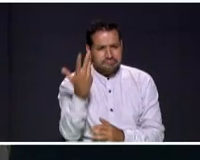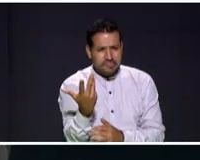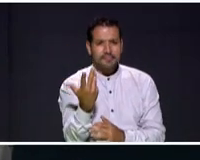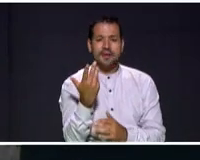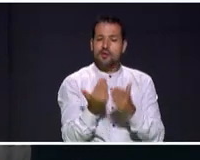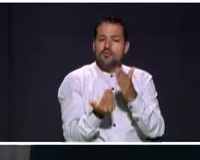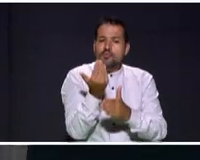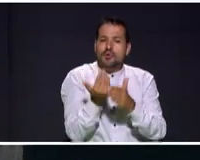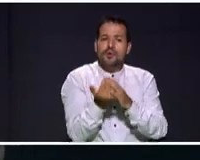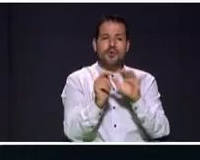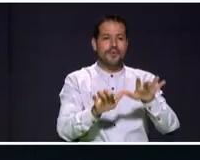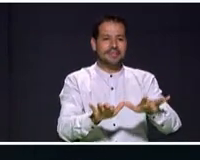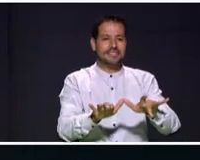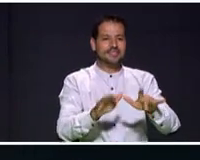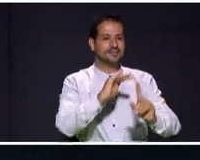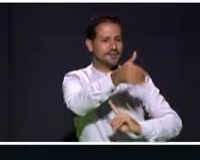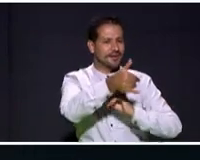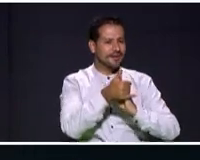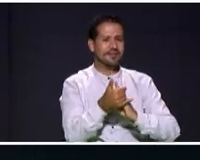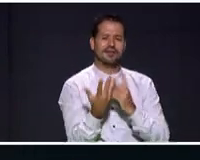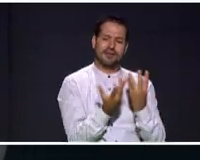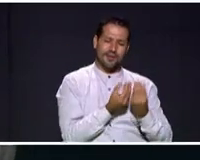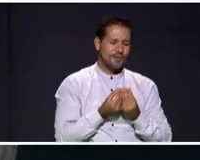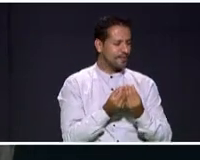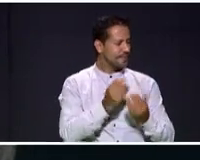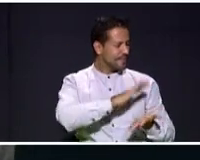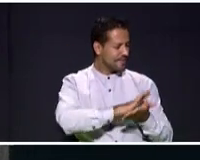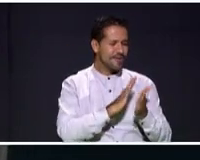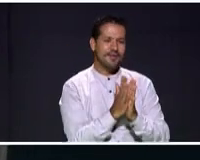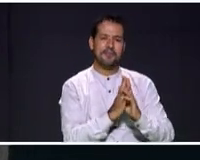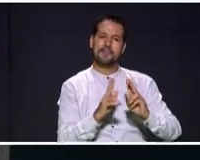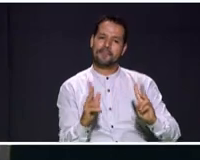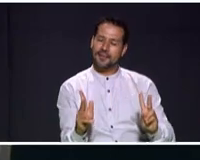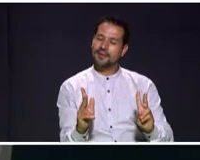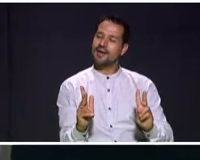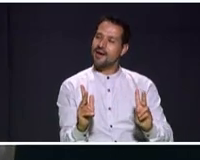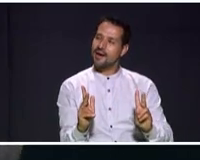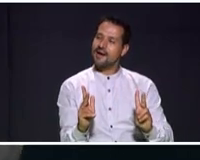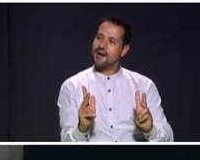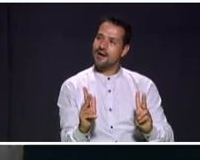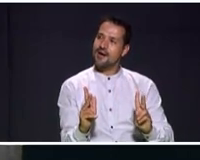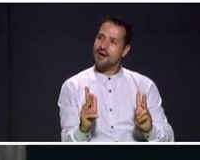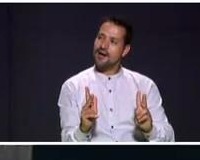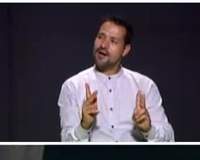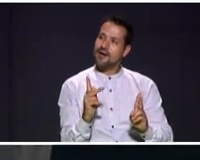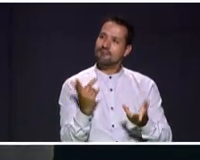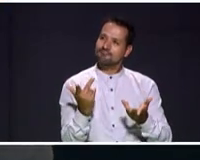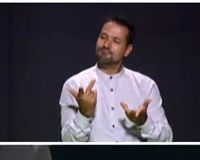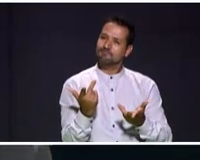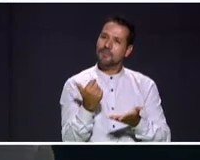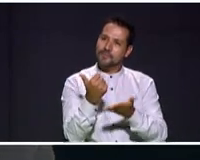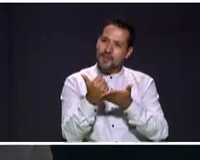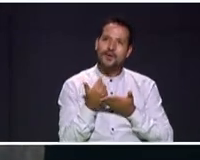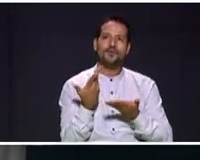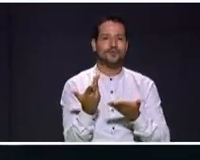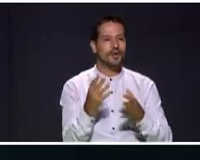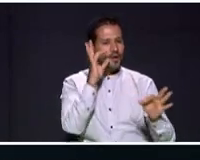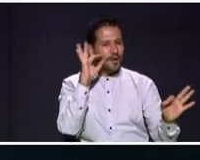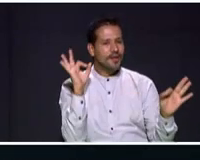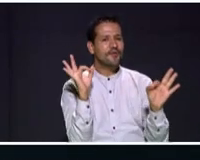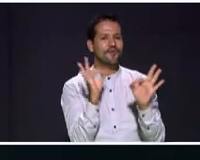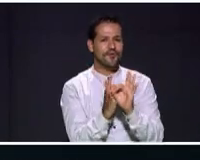secretaria de seguridad convivencia y paz nos va a permitir articular con un enfoque de rehabilitación territorial